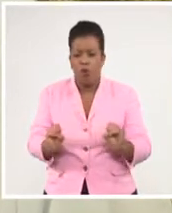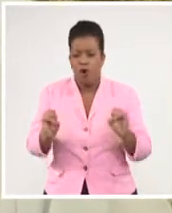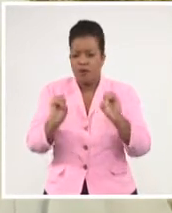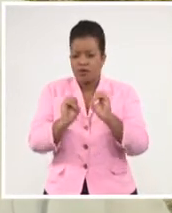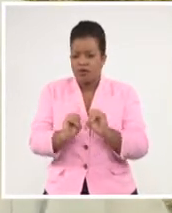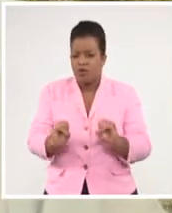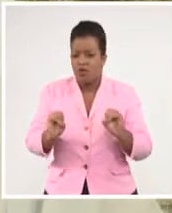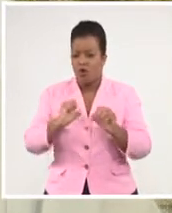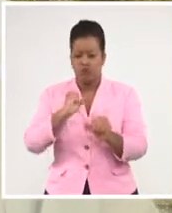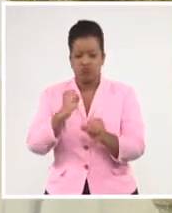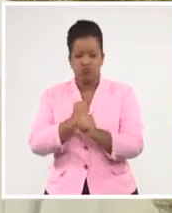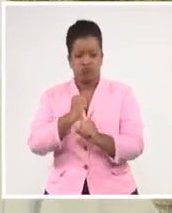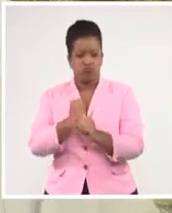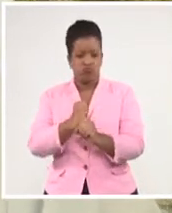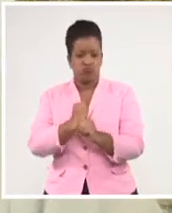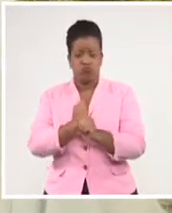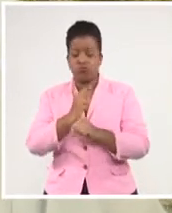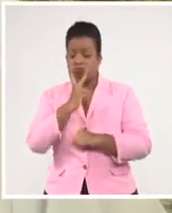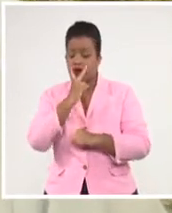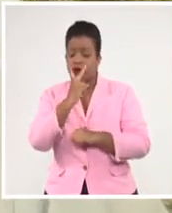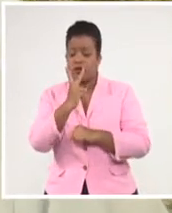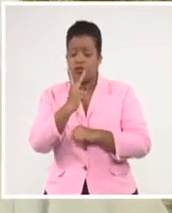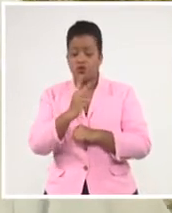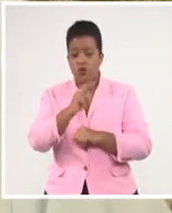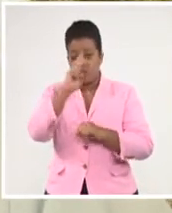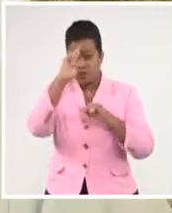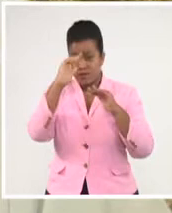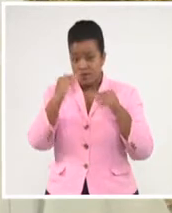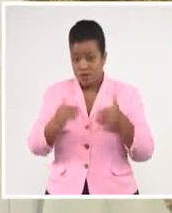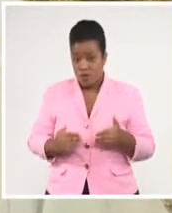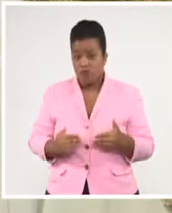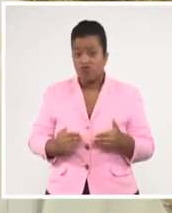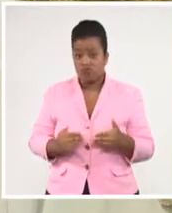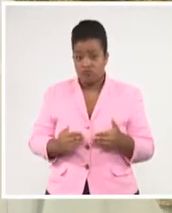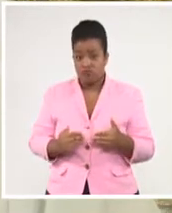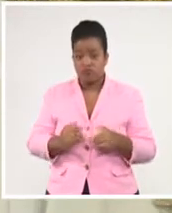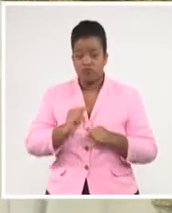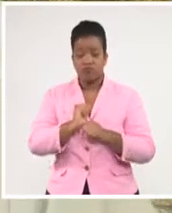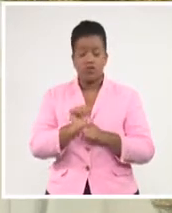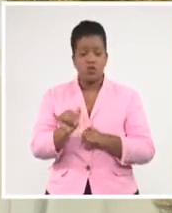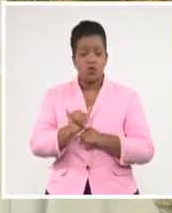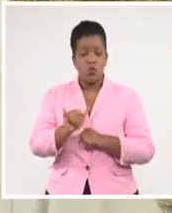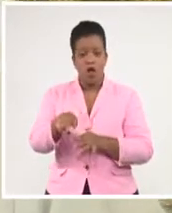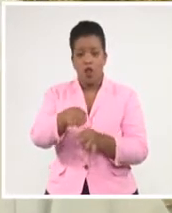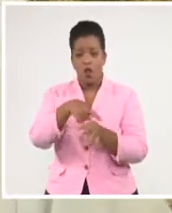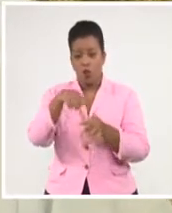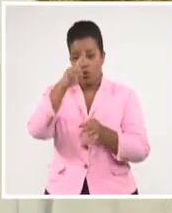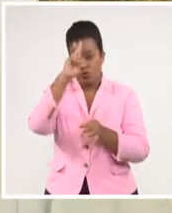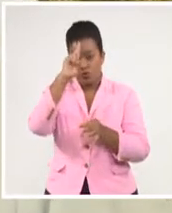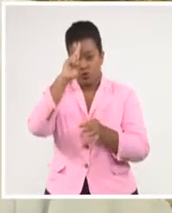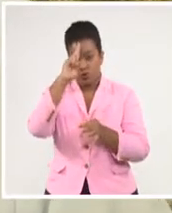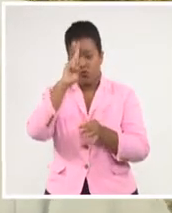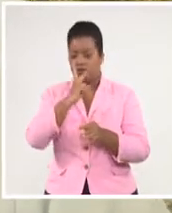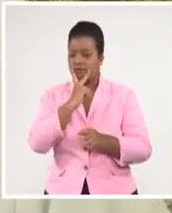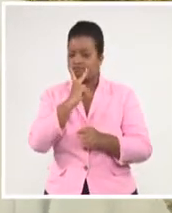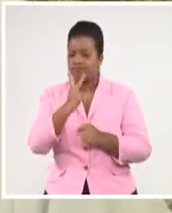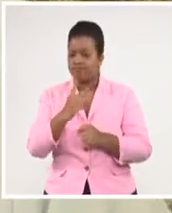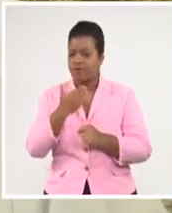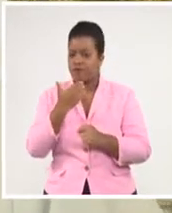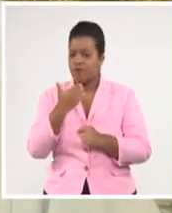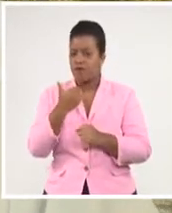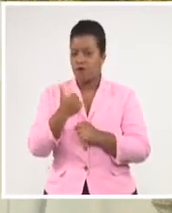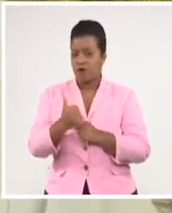Trinidad que trabaja en la atención primaria de salud directamente hacia sus consultorios médicos de familia. Con